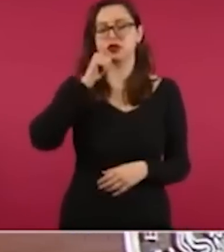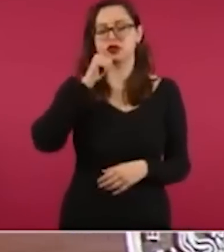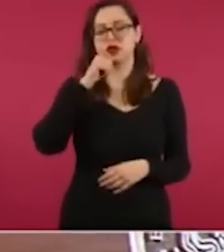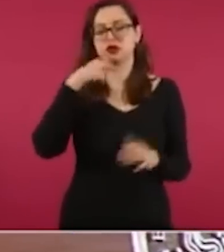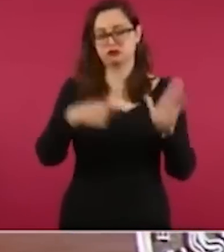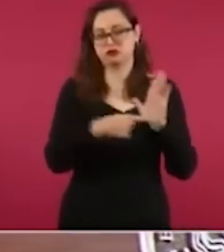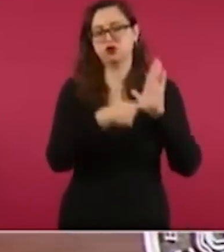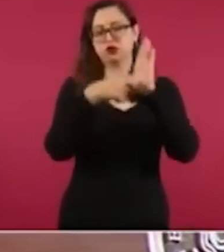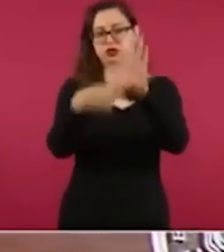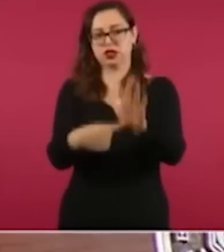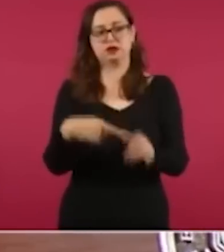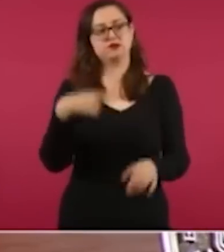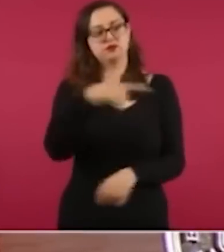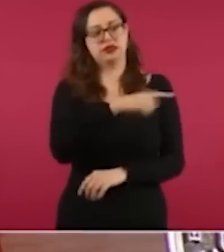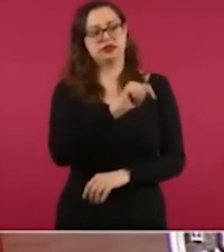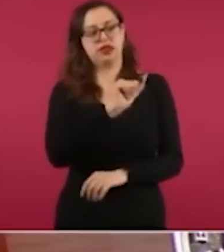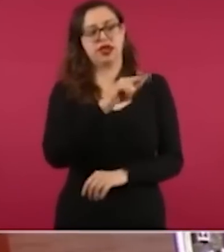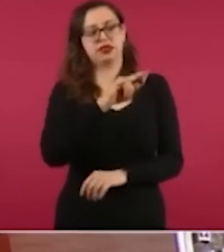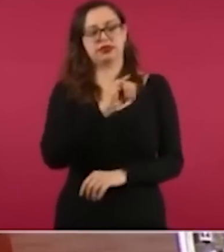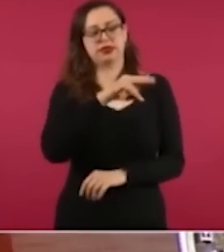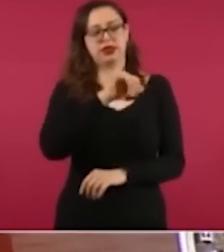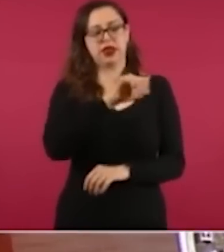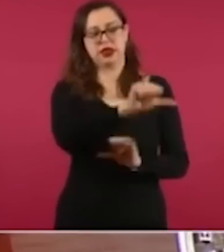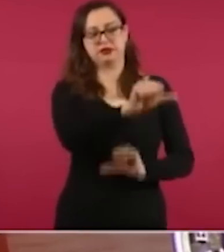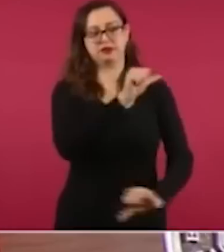A quién va a sustituir